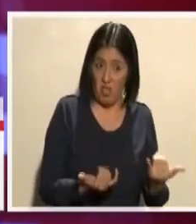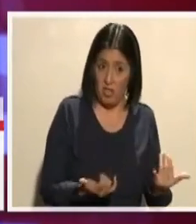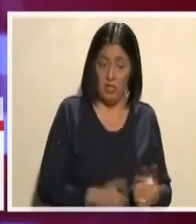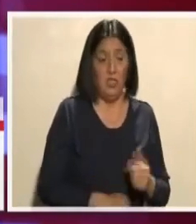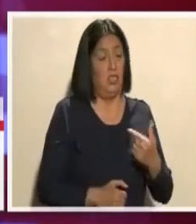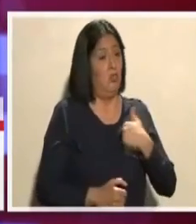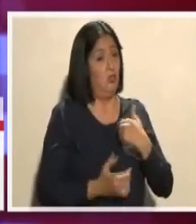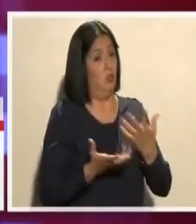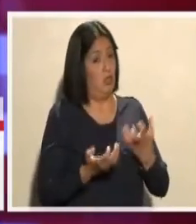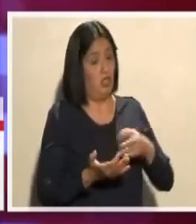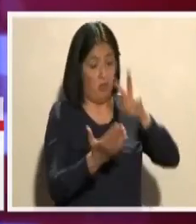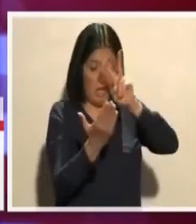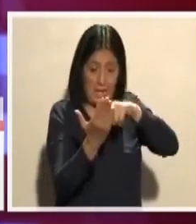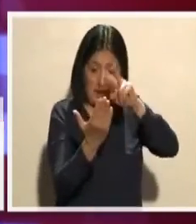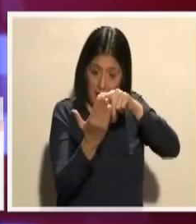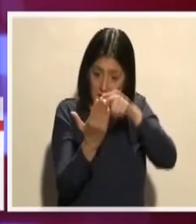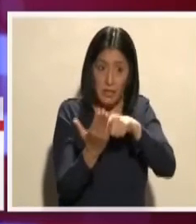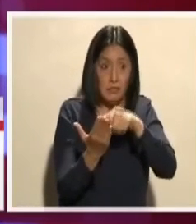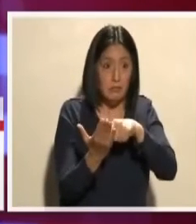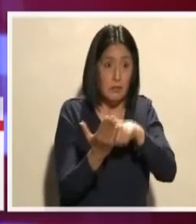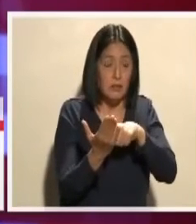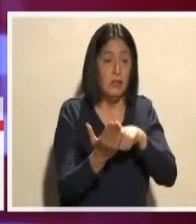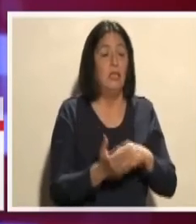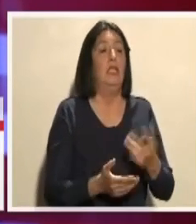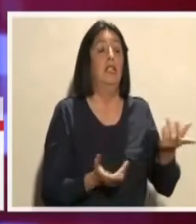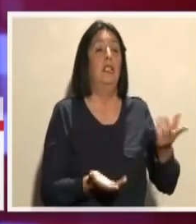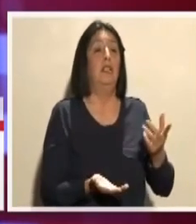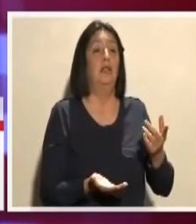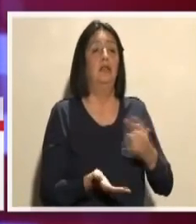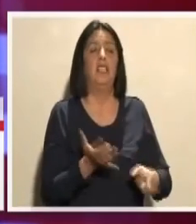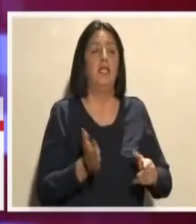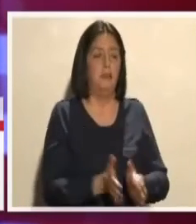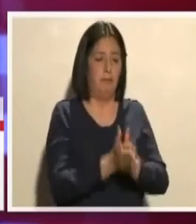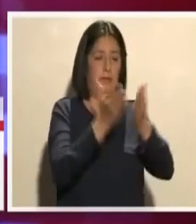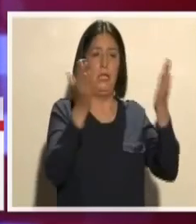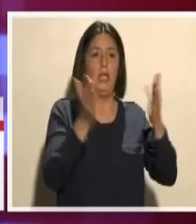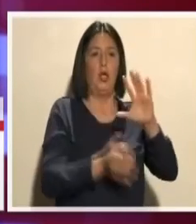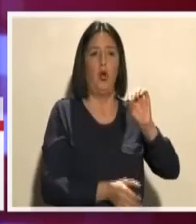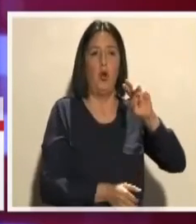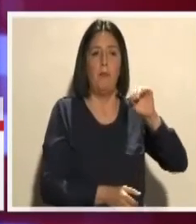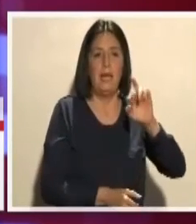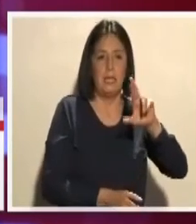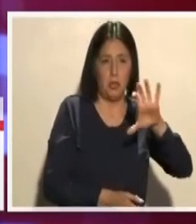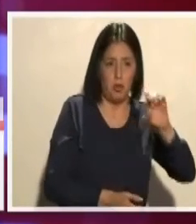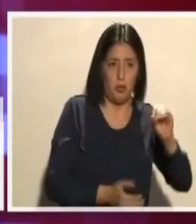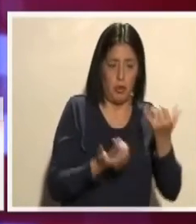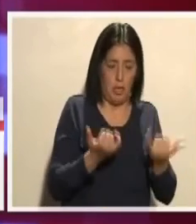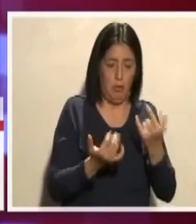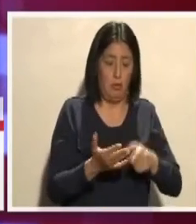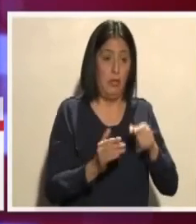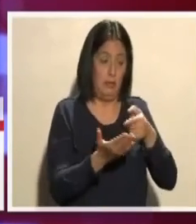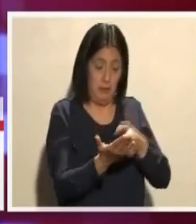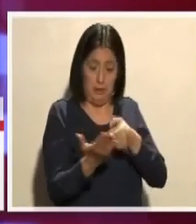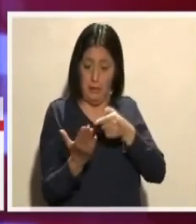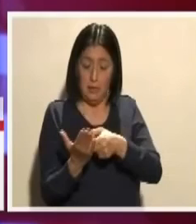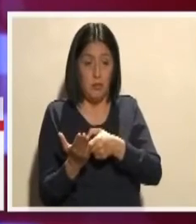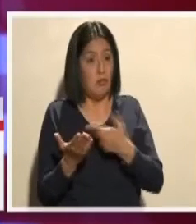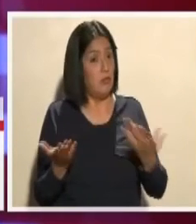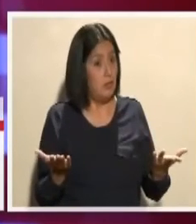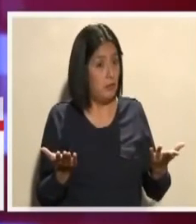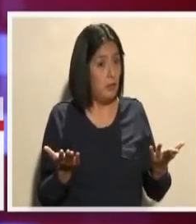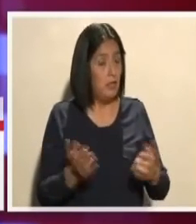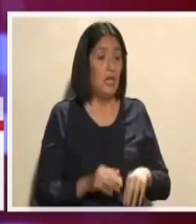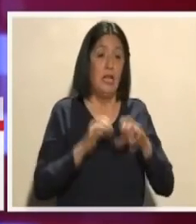quiero leerle el editorial del Comercio de esta mañana. Así las cosas, tenemos